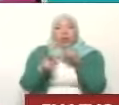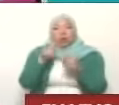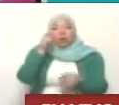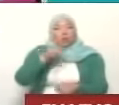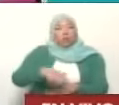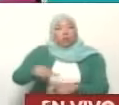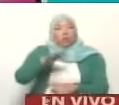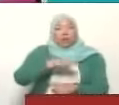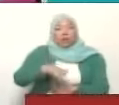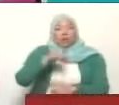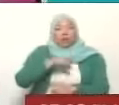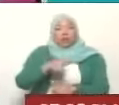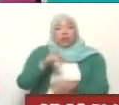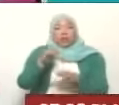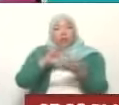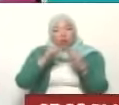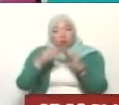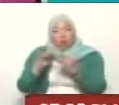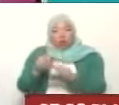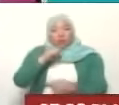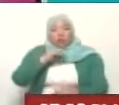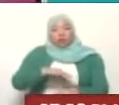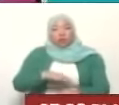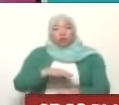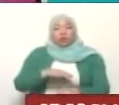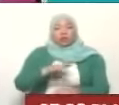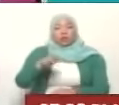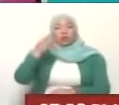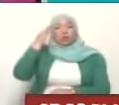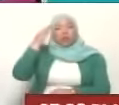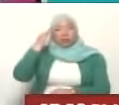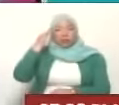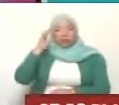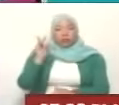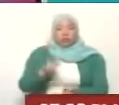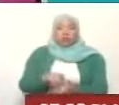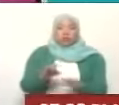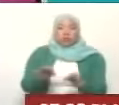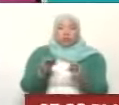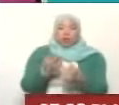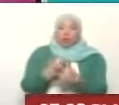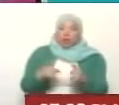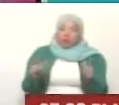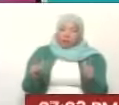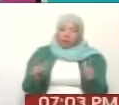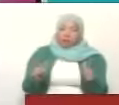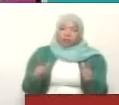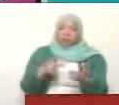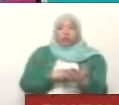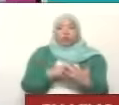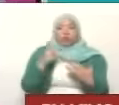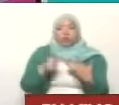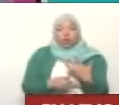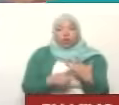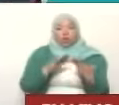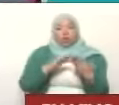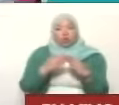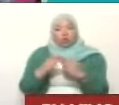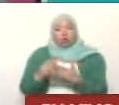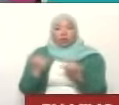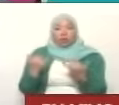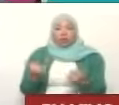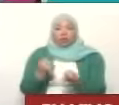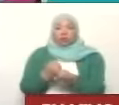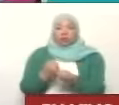popular comunal histórica. Ustedes salieron a elegir libremente los proyectos que su comunidad ahora